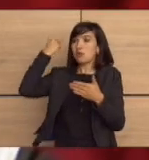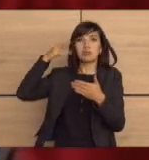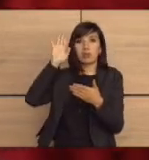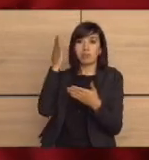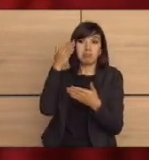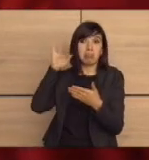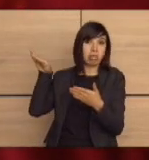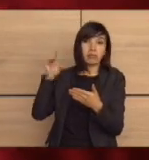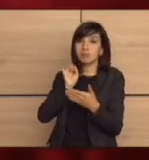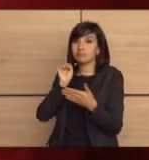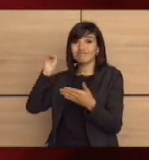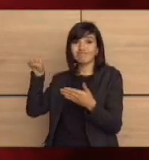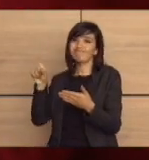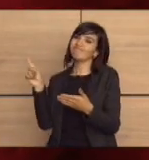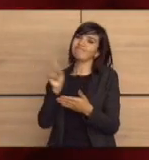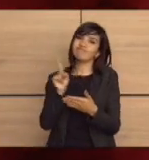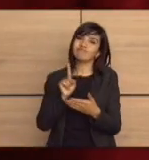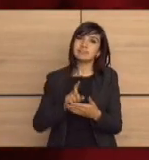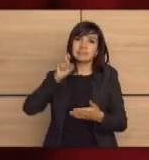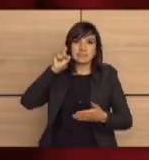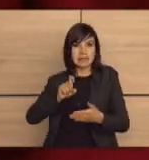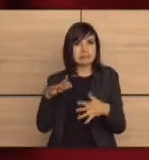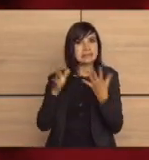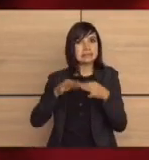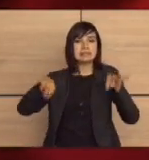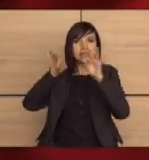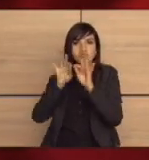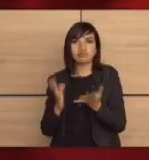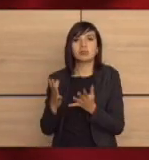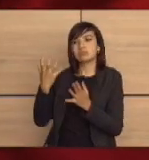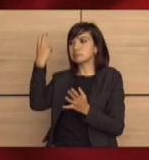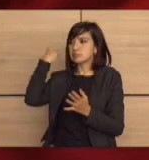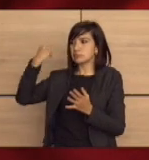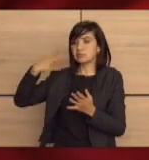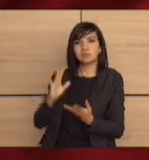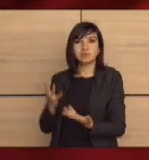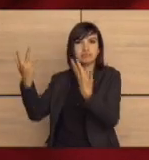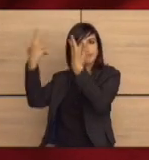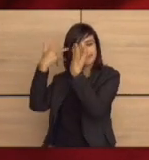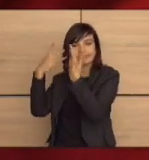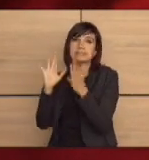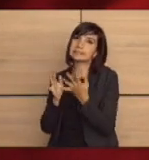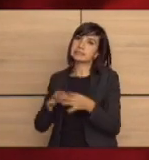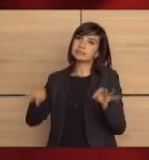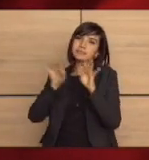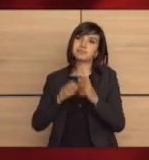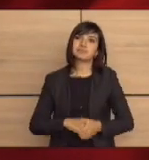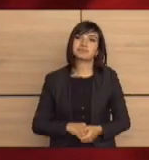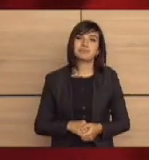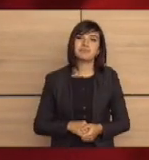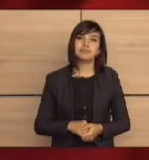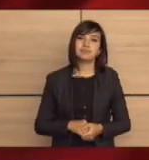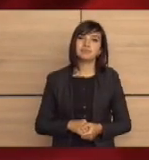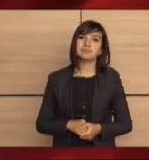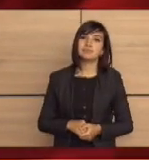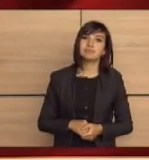nosotros sin una educación en historia. El problema es que la educación en